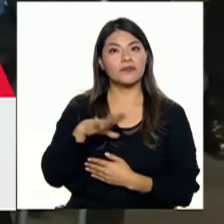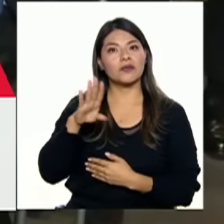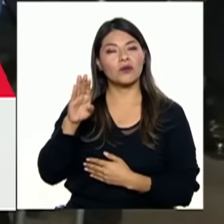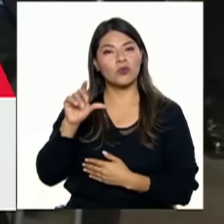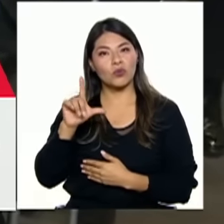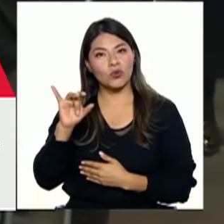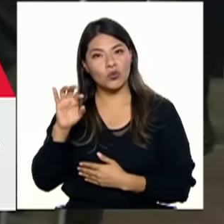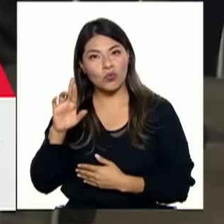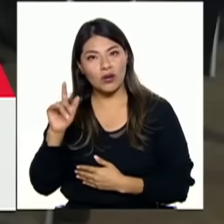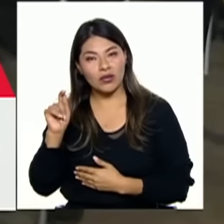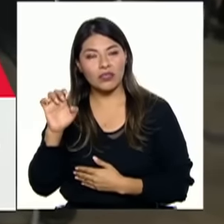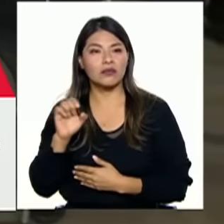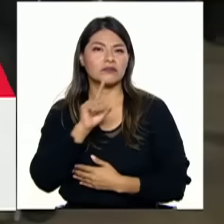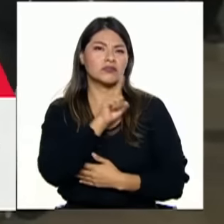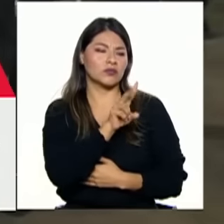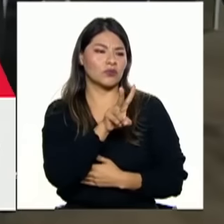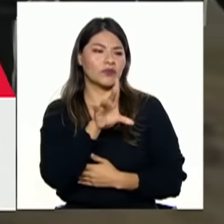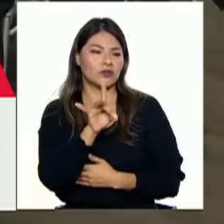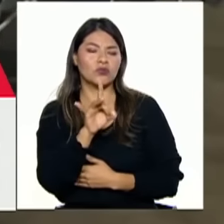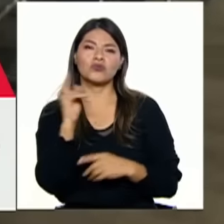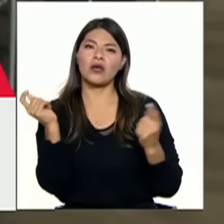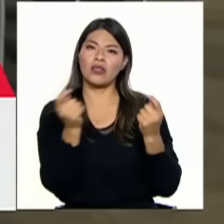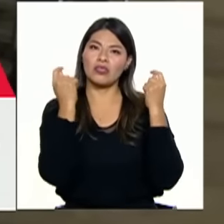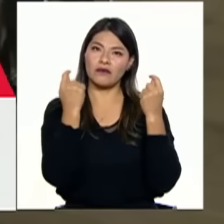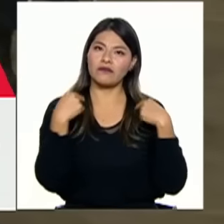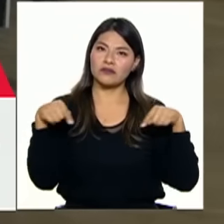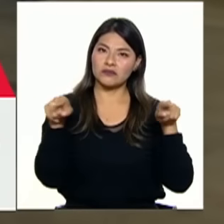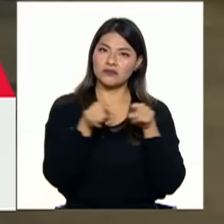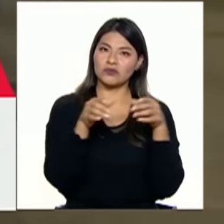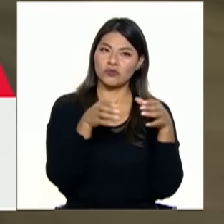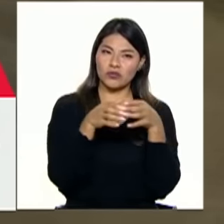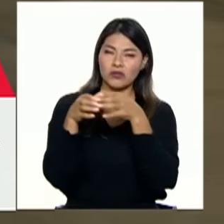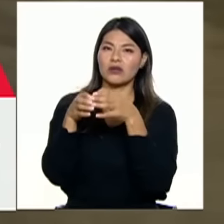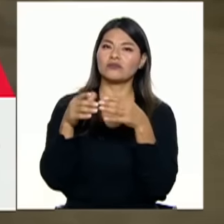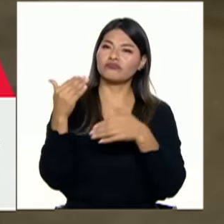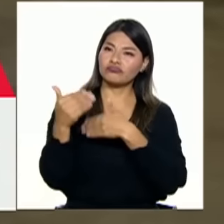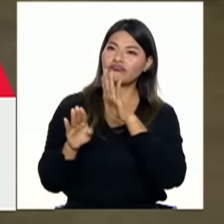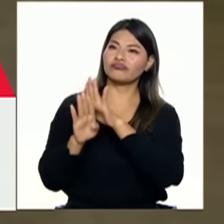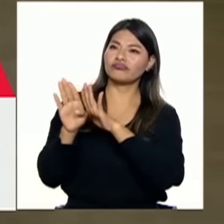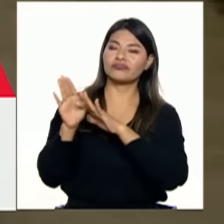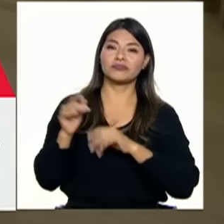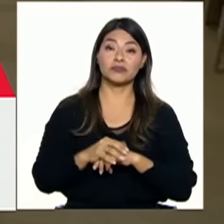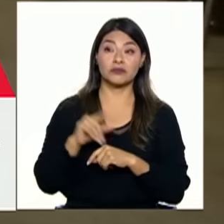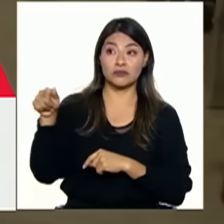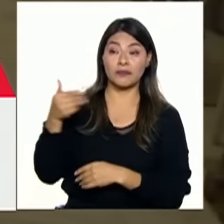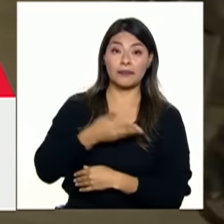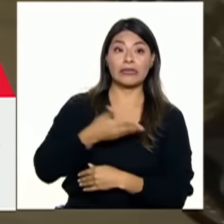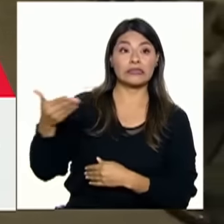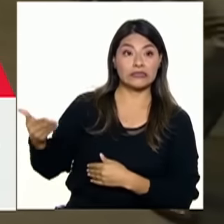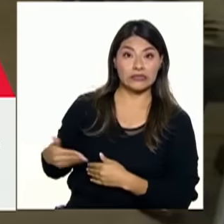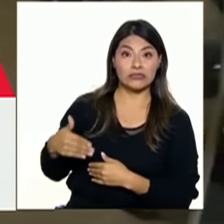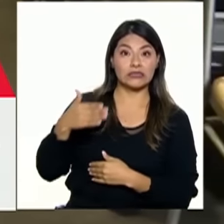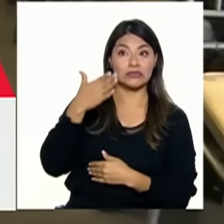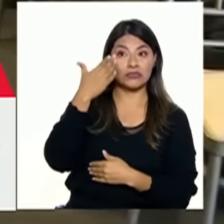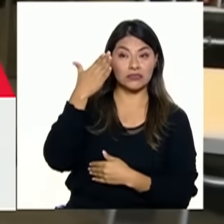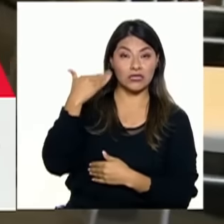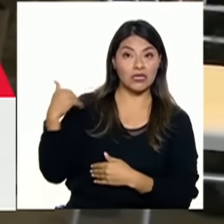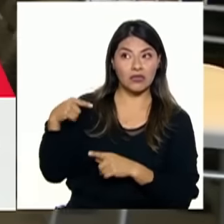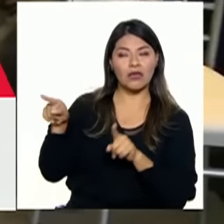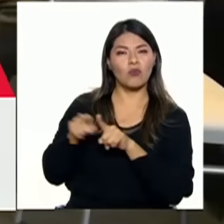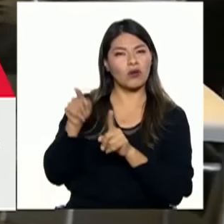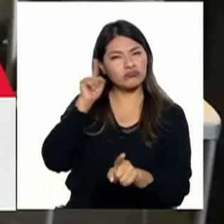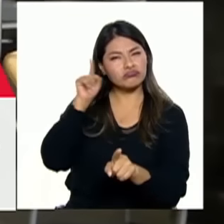el 128 aniversario de la Sociedad Nacional de Industrias y el Día de la Industria Nacional. La Presidenta ha precisado que el gobierno es un aliado con